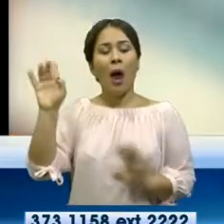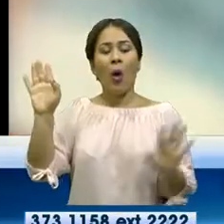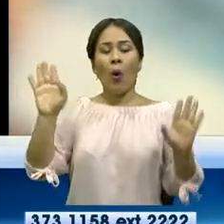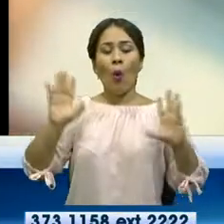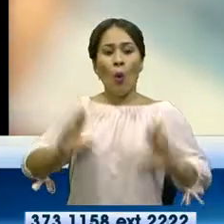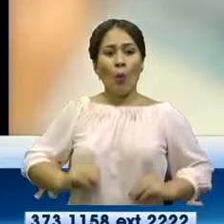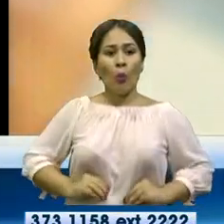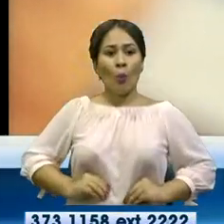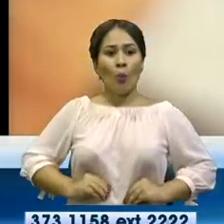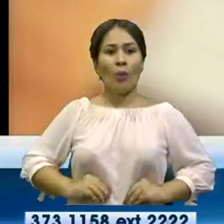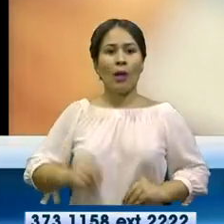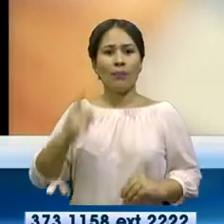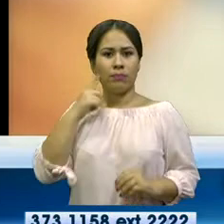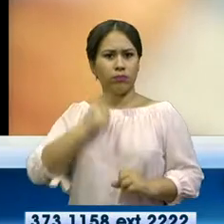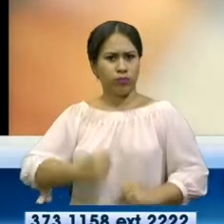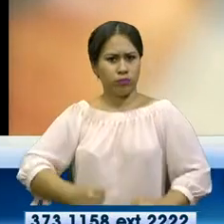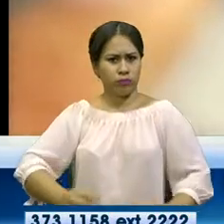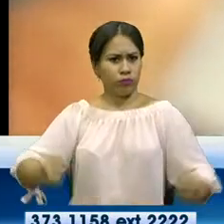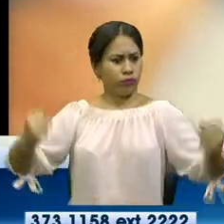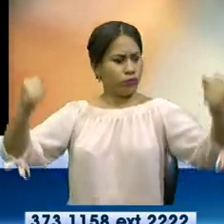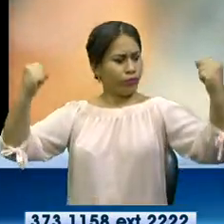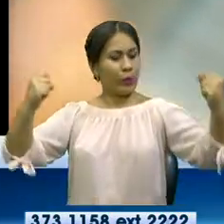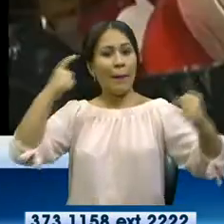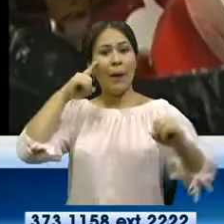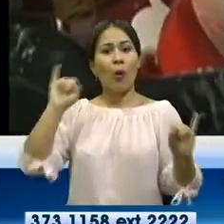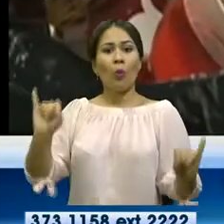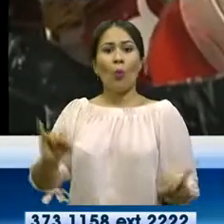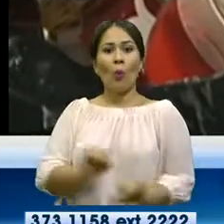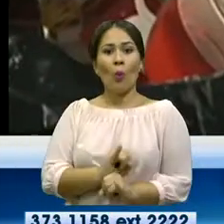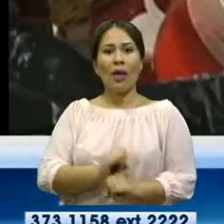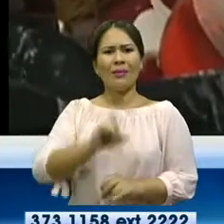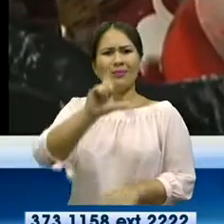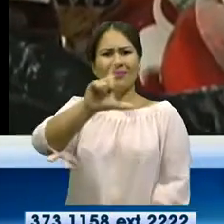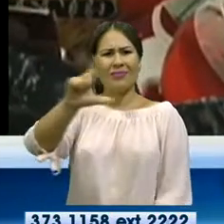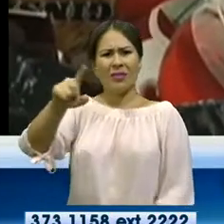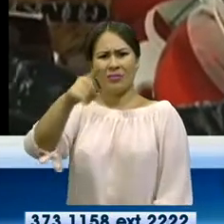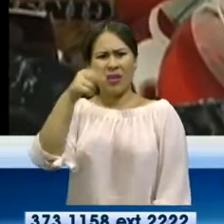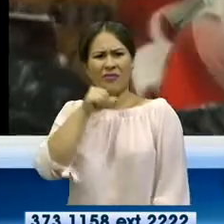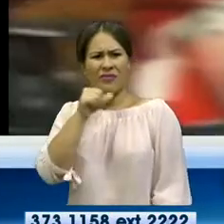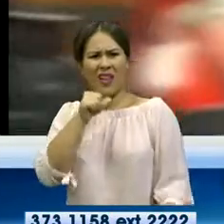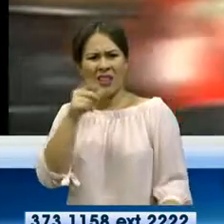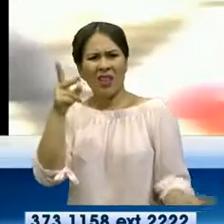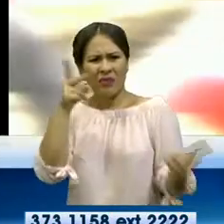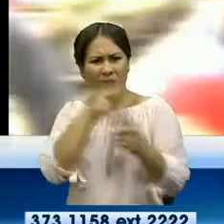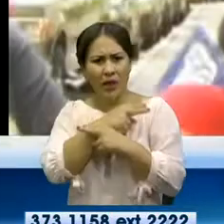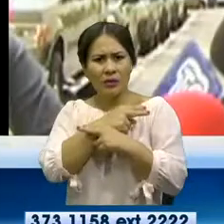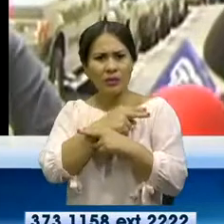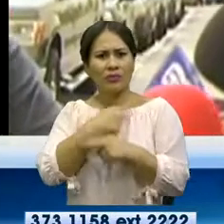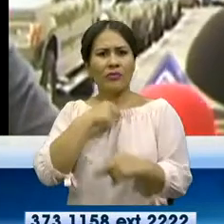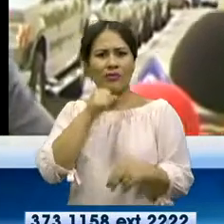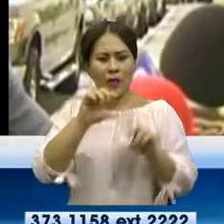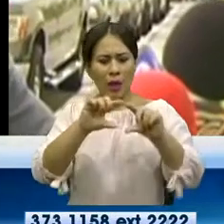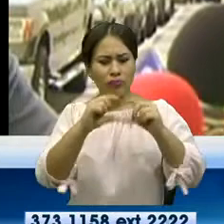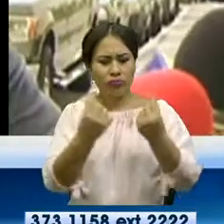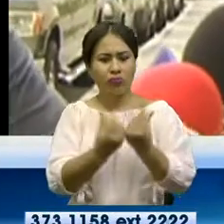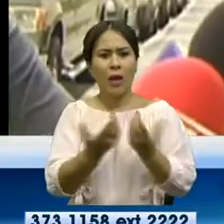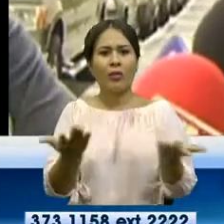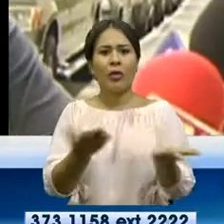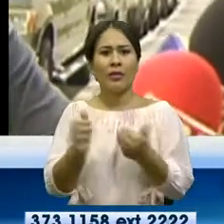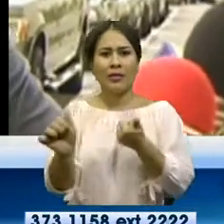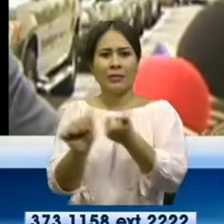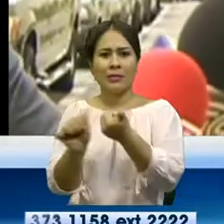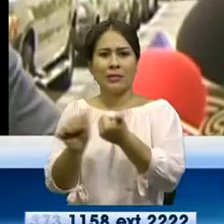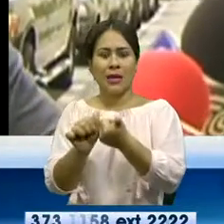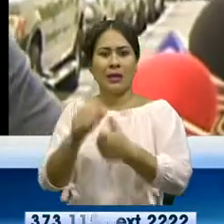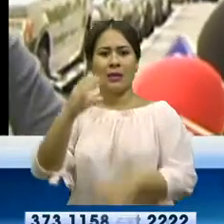para aumentar la masa muscular y para bajar de peso, pero todo era de dudosa procedencia. Específicamente en el Centenario, a la altura